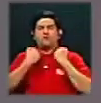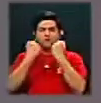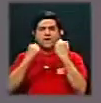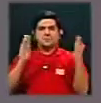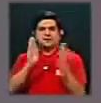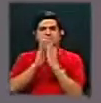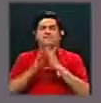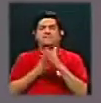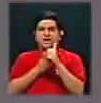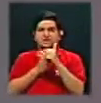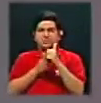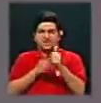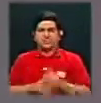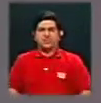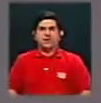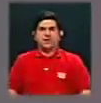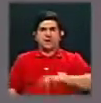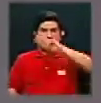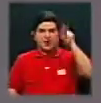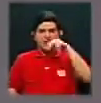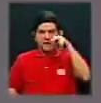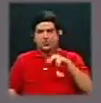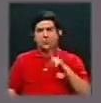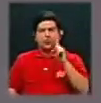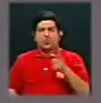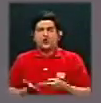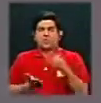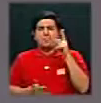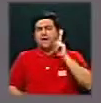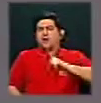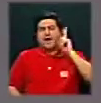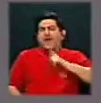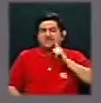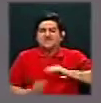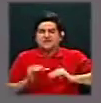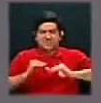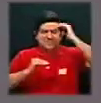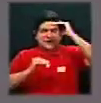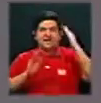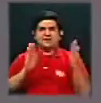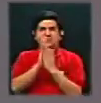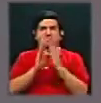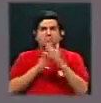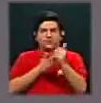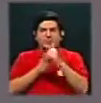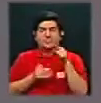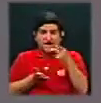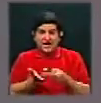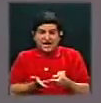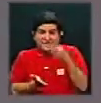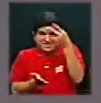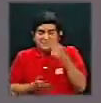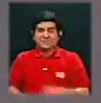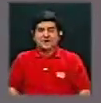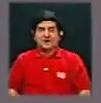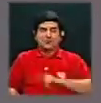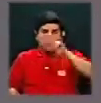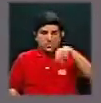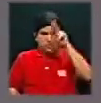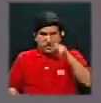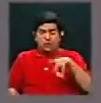dólar. El colón uh-huh. está en un valor artificialmente alto uh-huh. frente al dólar. Y ese valor artificialmente alto del